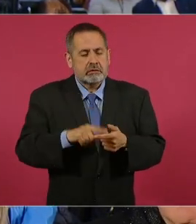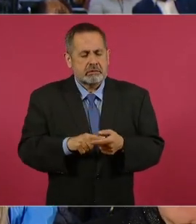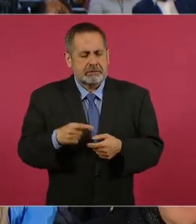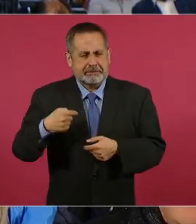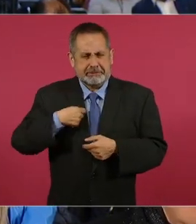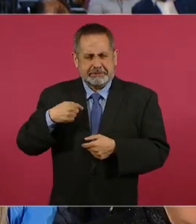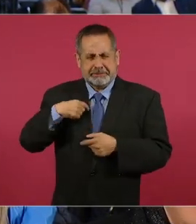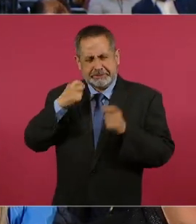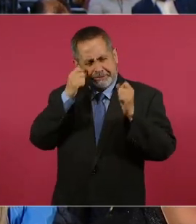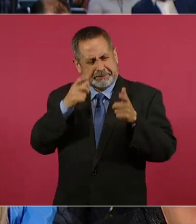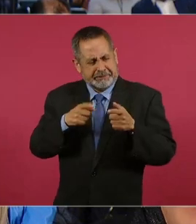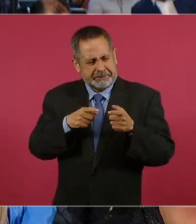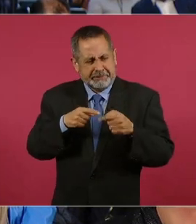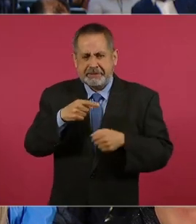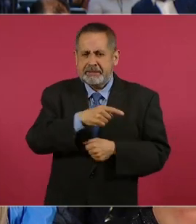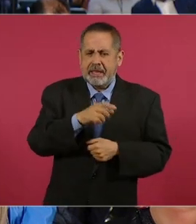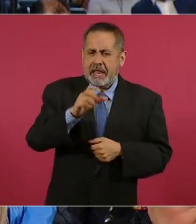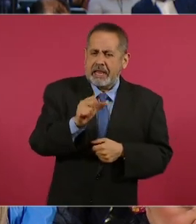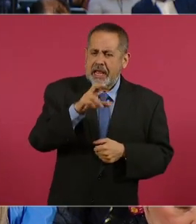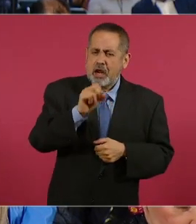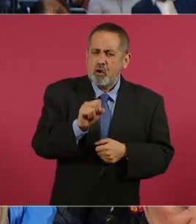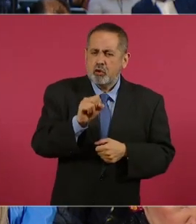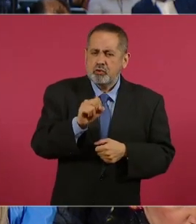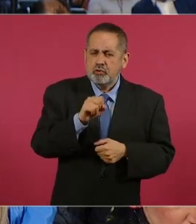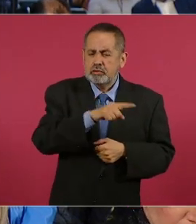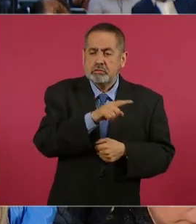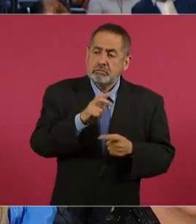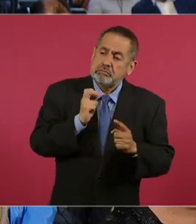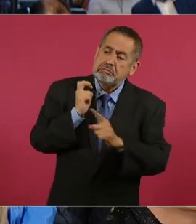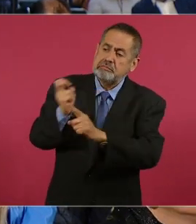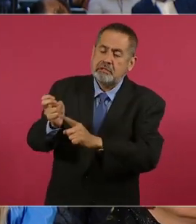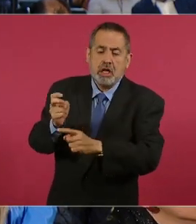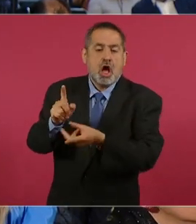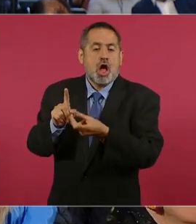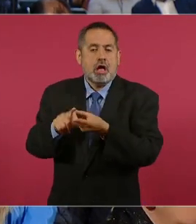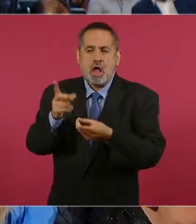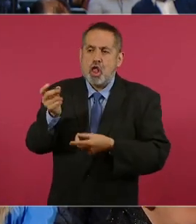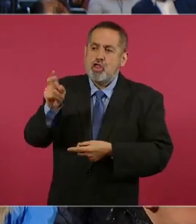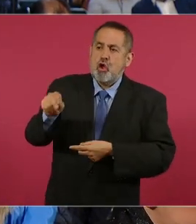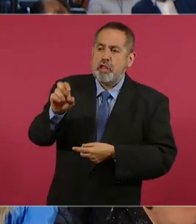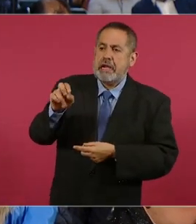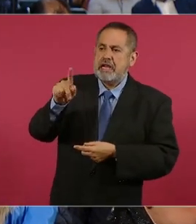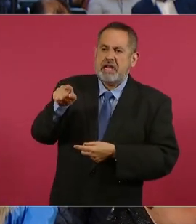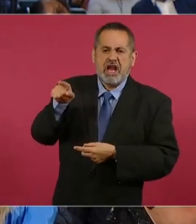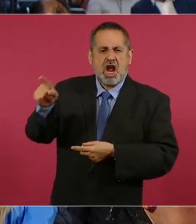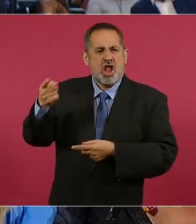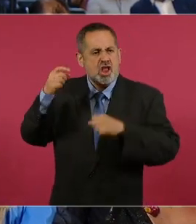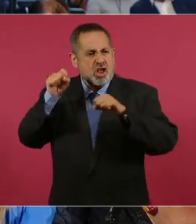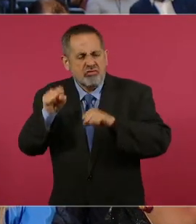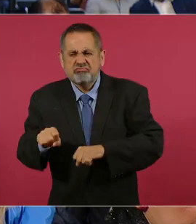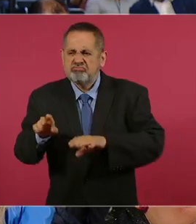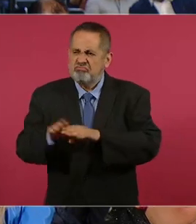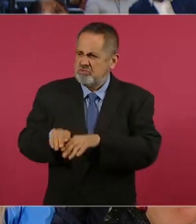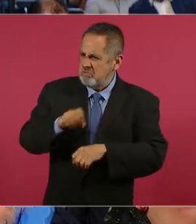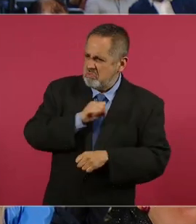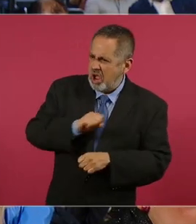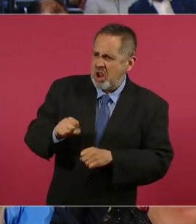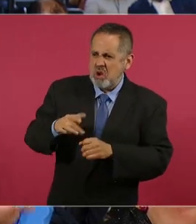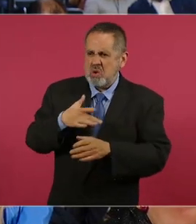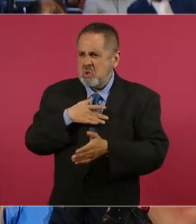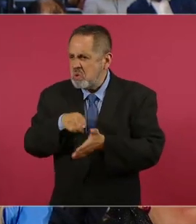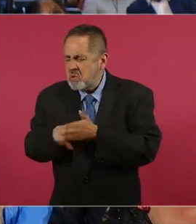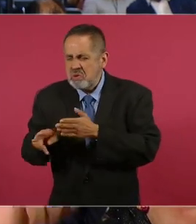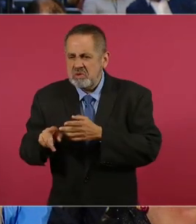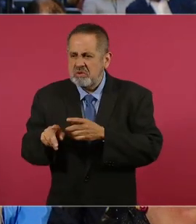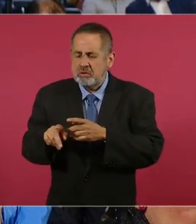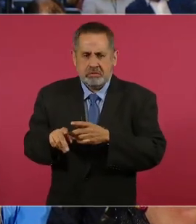presidente, que Carlos Alarraqui se refiriera a don Enrique como pues, una persona autoritaria, una persona muy distinta